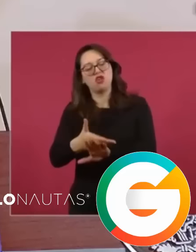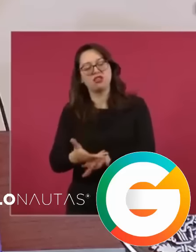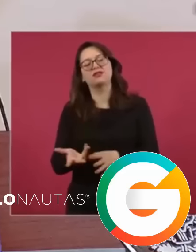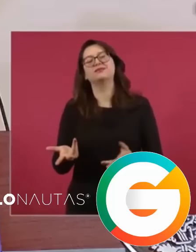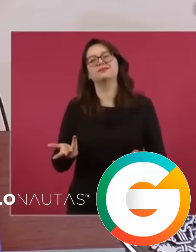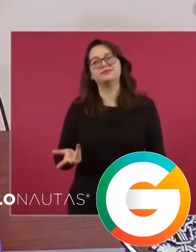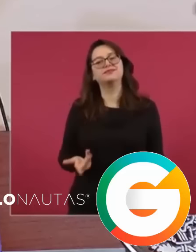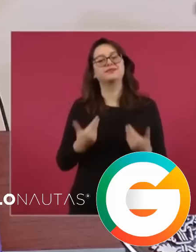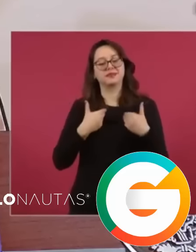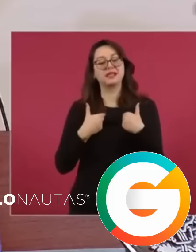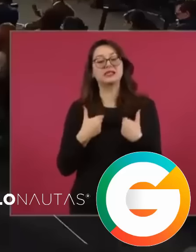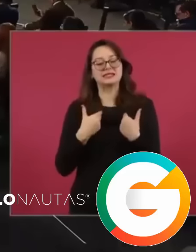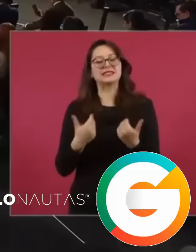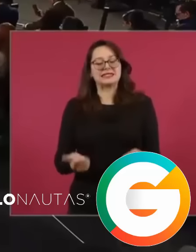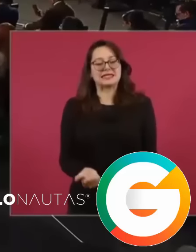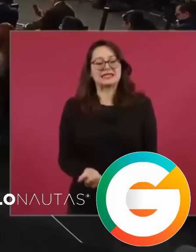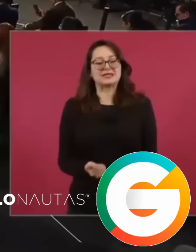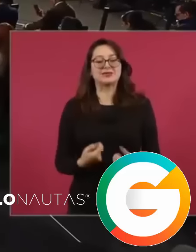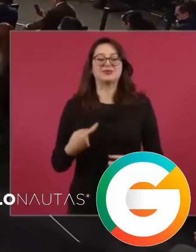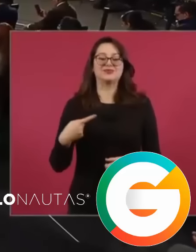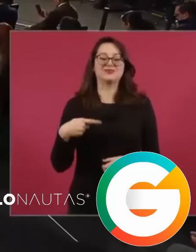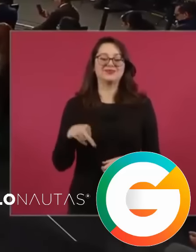Pero es